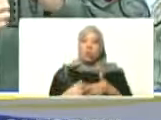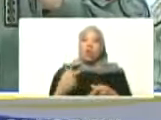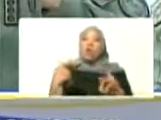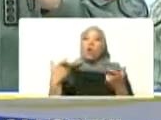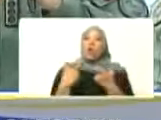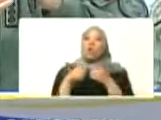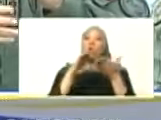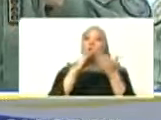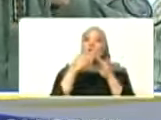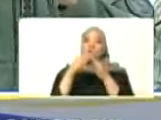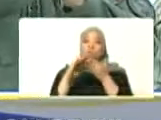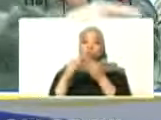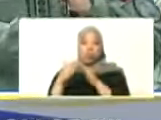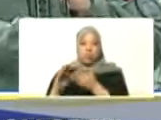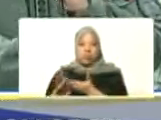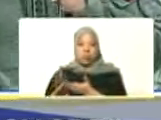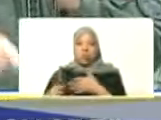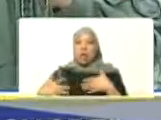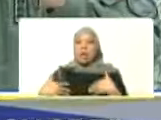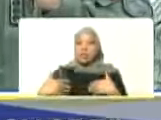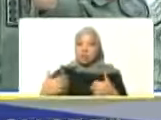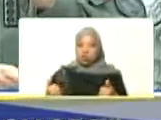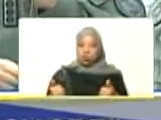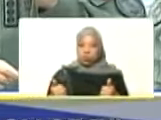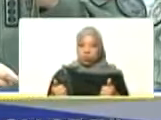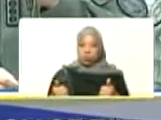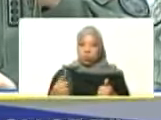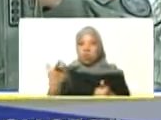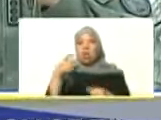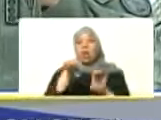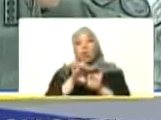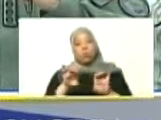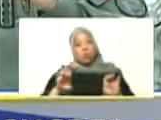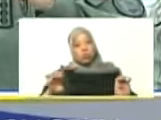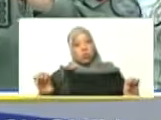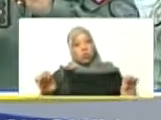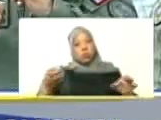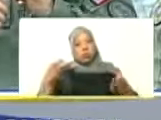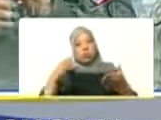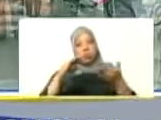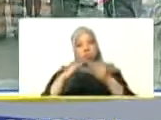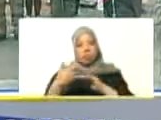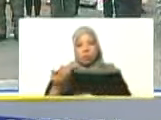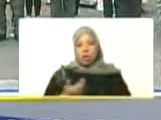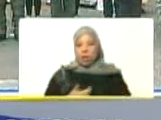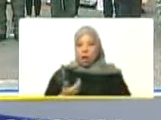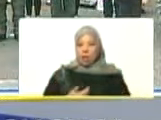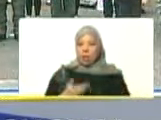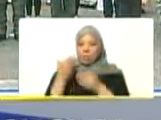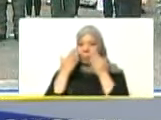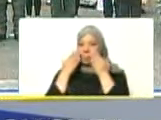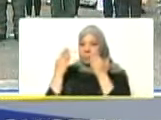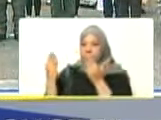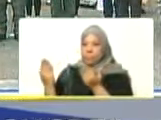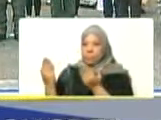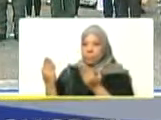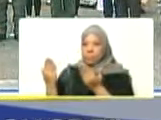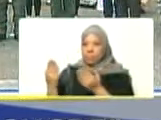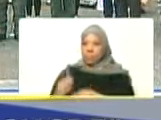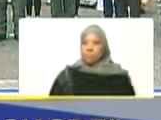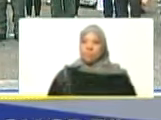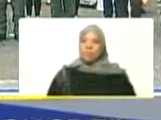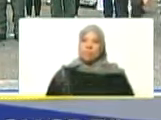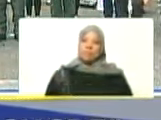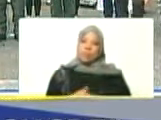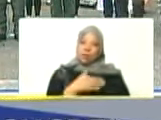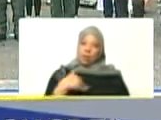brigadas comunitarias militares para la salud y para la educación. Aquí está nuestra alcaldesa, mi comandante en jefe, como usted puede ver, nos